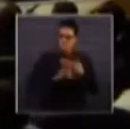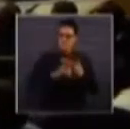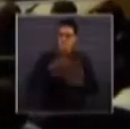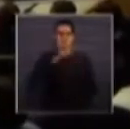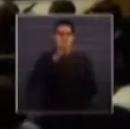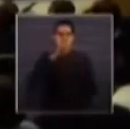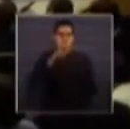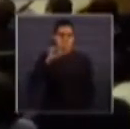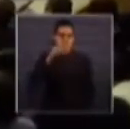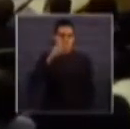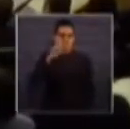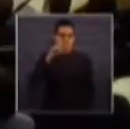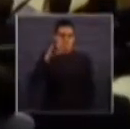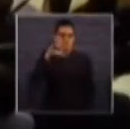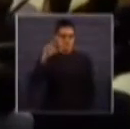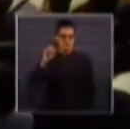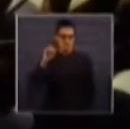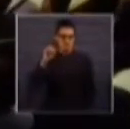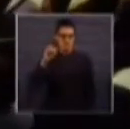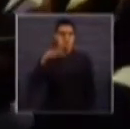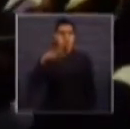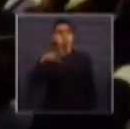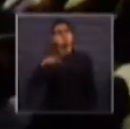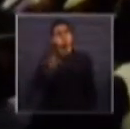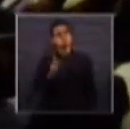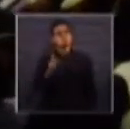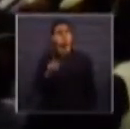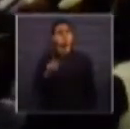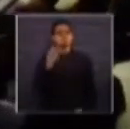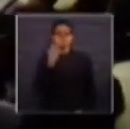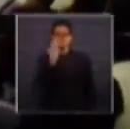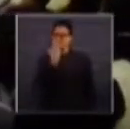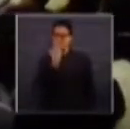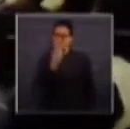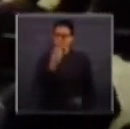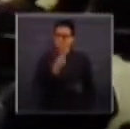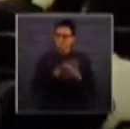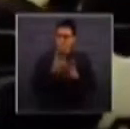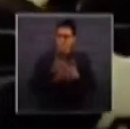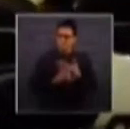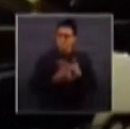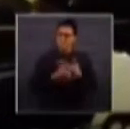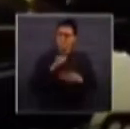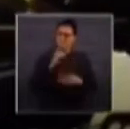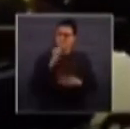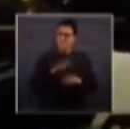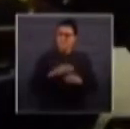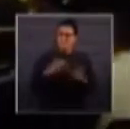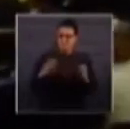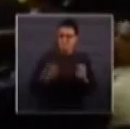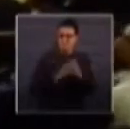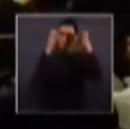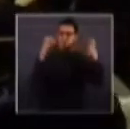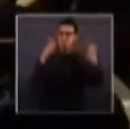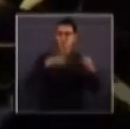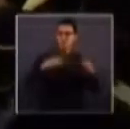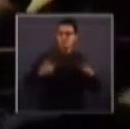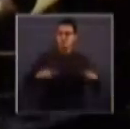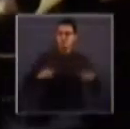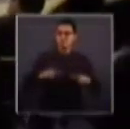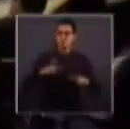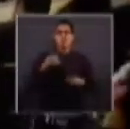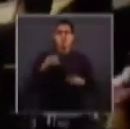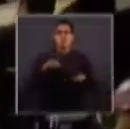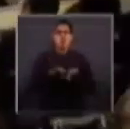se ha demostrado que megaproyectos hidráulicos como esos generan no solo cuestiones de impacto ambiental, sino de mayor concentración del ingreso